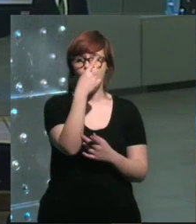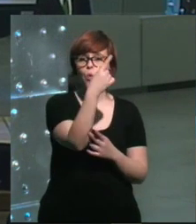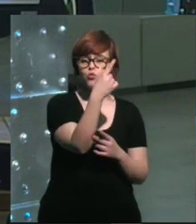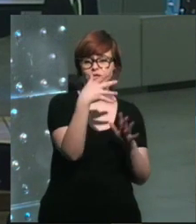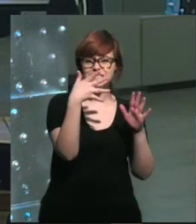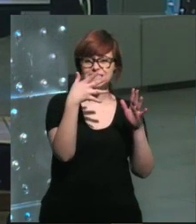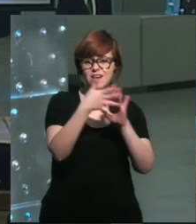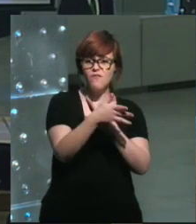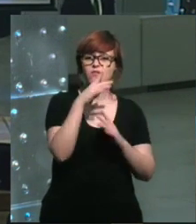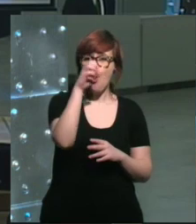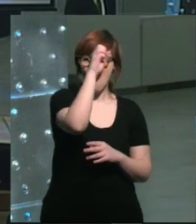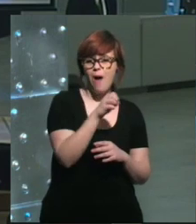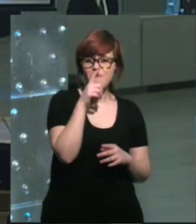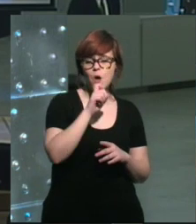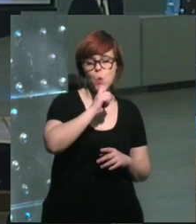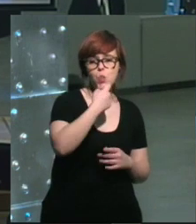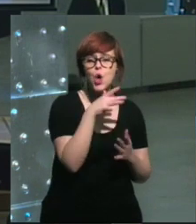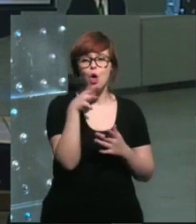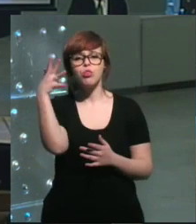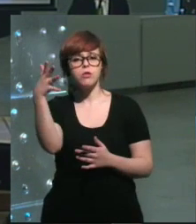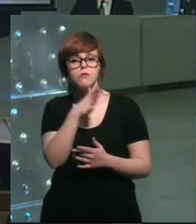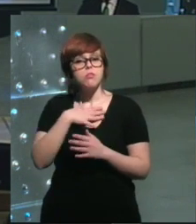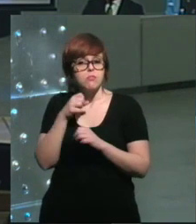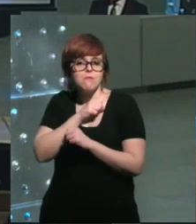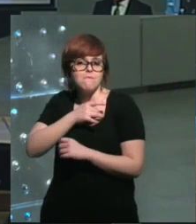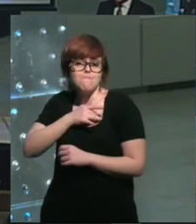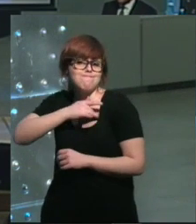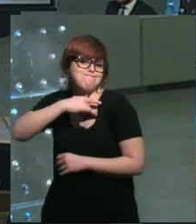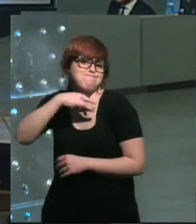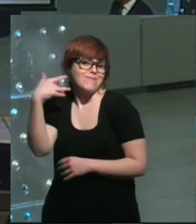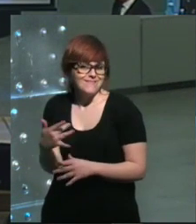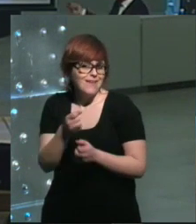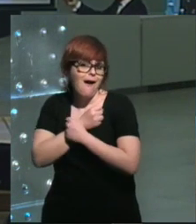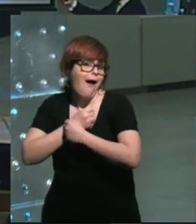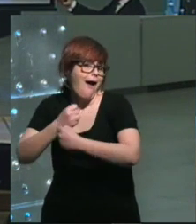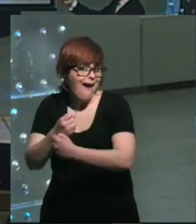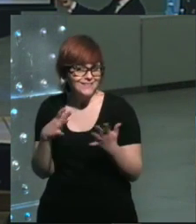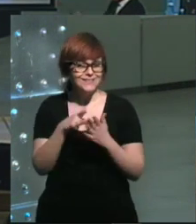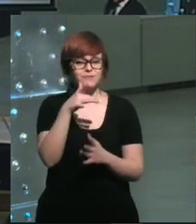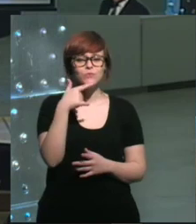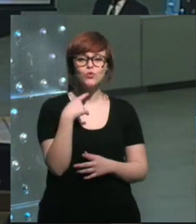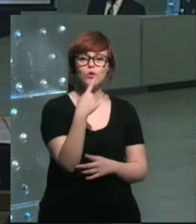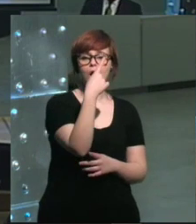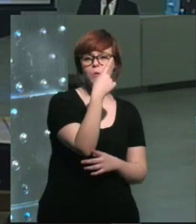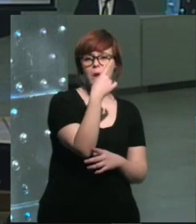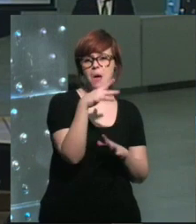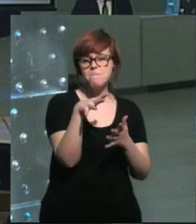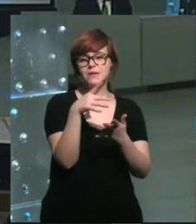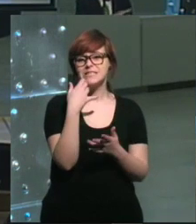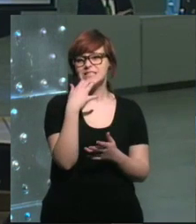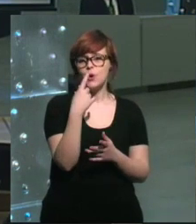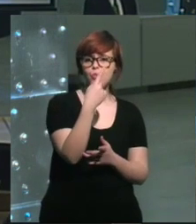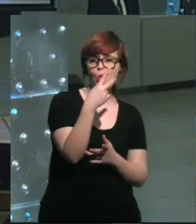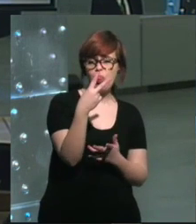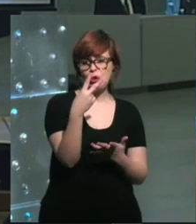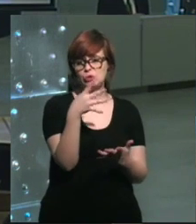significa que odias a Obama, no vas a votar por él, y 5 significa que lo quieres, lo amas y harías cualquier cosa por él. Si nos daba entre un 1 y un 2, significaba que no